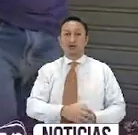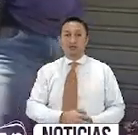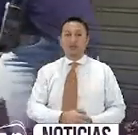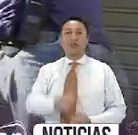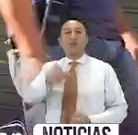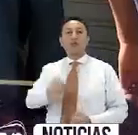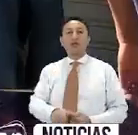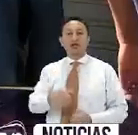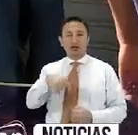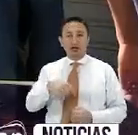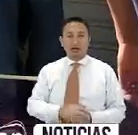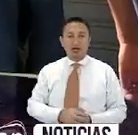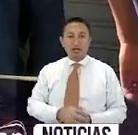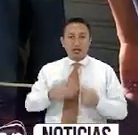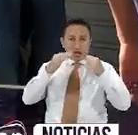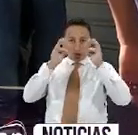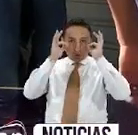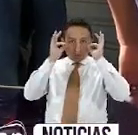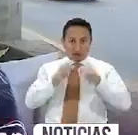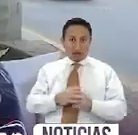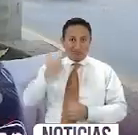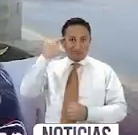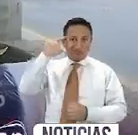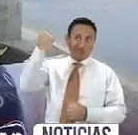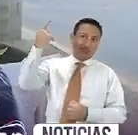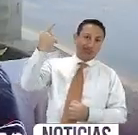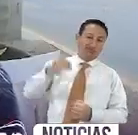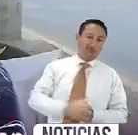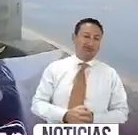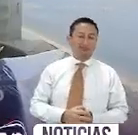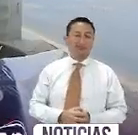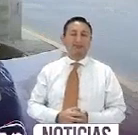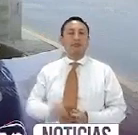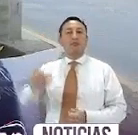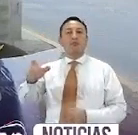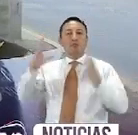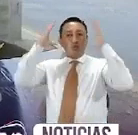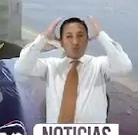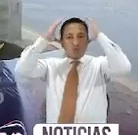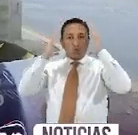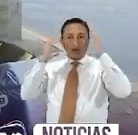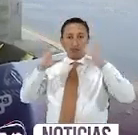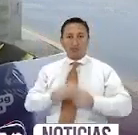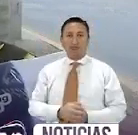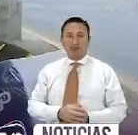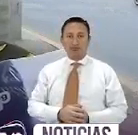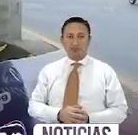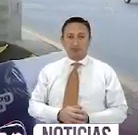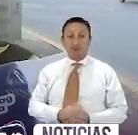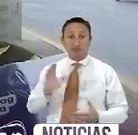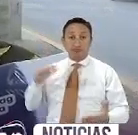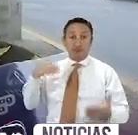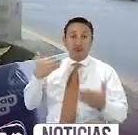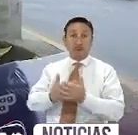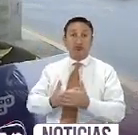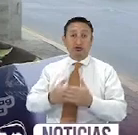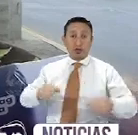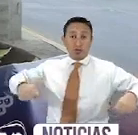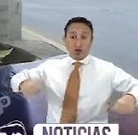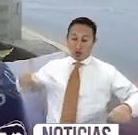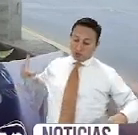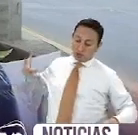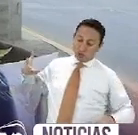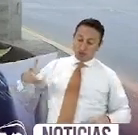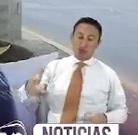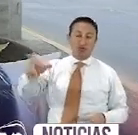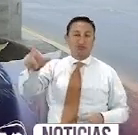rostro cubierto se le acercó y le disparó en la cabeza. Un ciudadano con casco que arribaba al lugar en una motocicleta, acompañado con